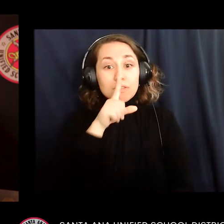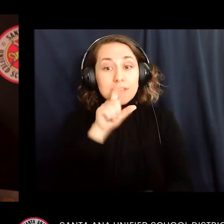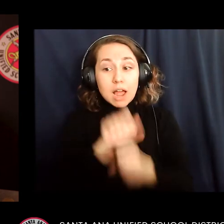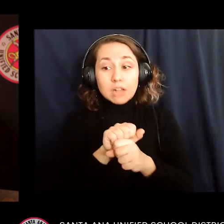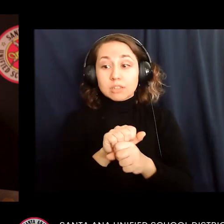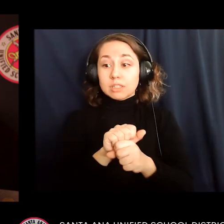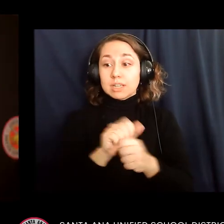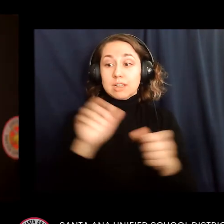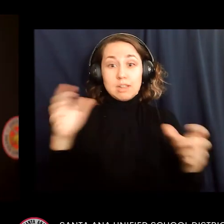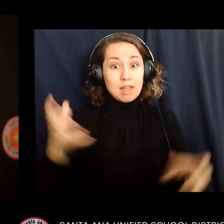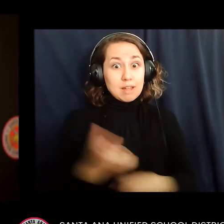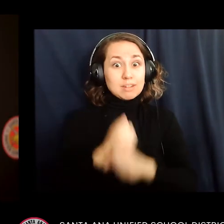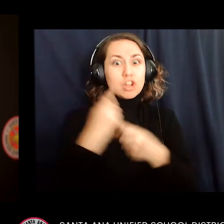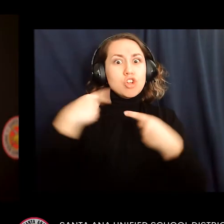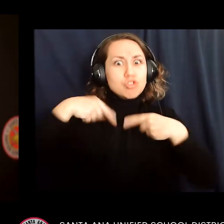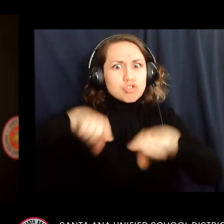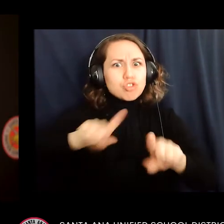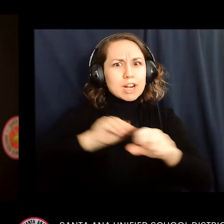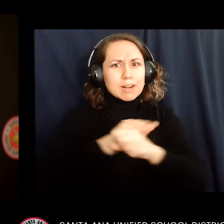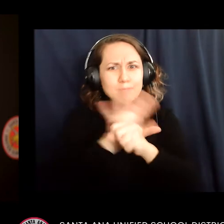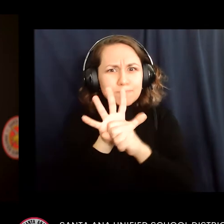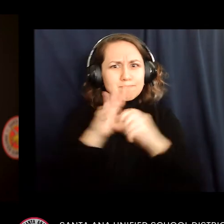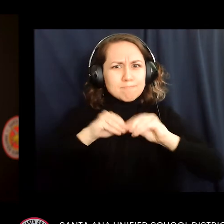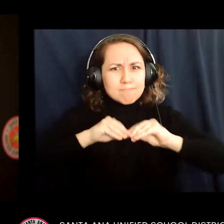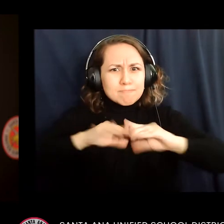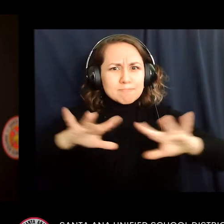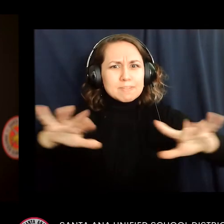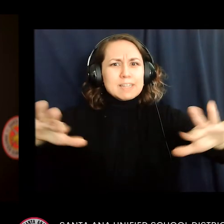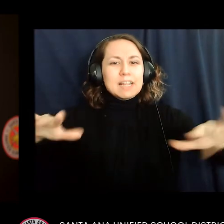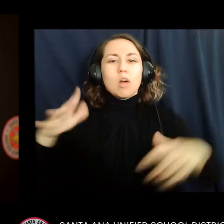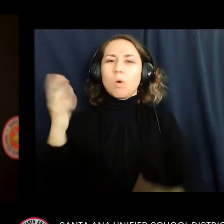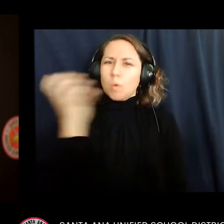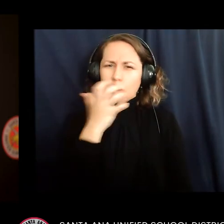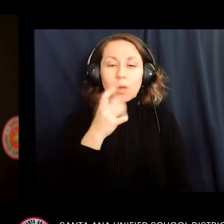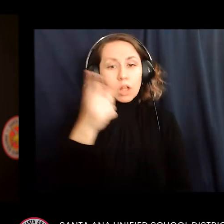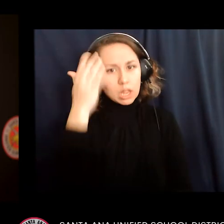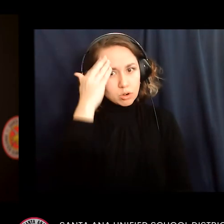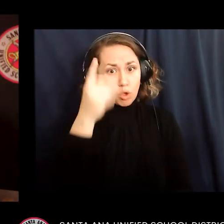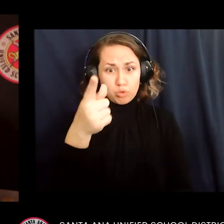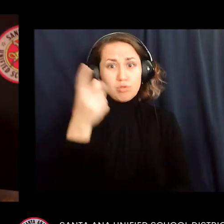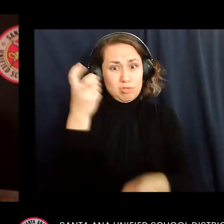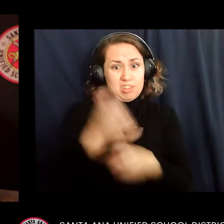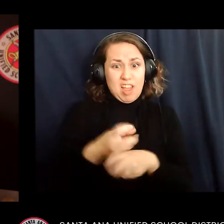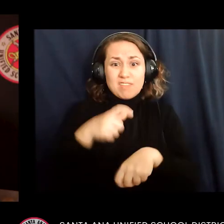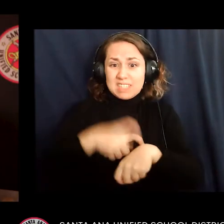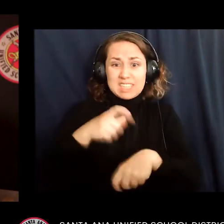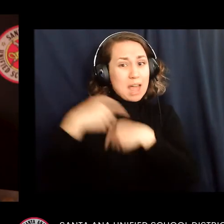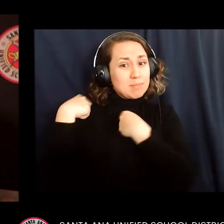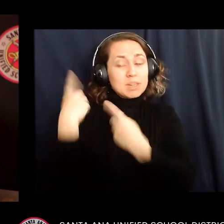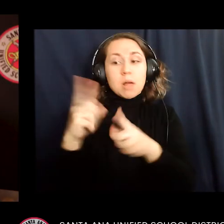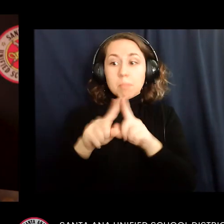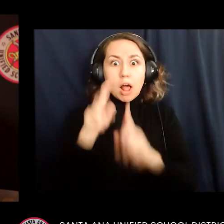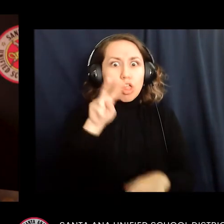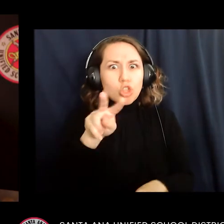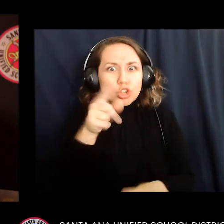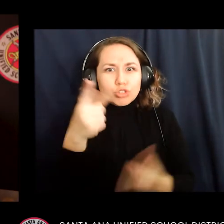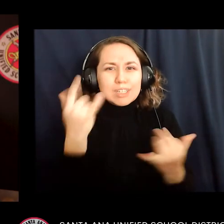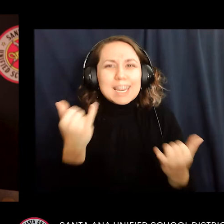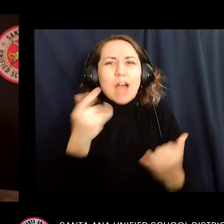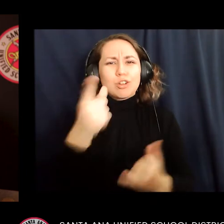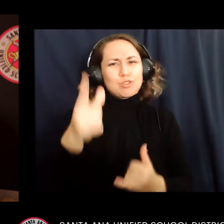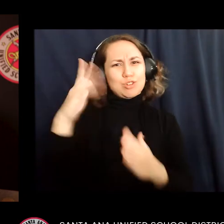Ustedes merecen esto. Gracias por todo su trabajo. Y cuando vayan al colegio y universidad, espero que reditúen y regresen a Santa